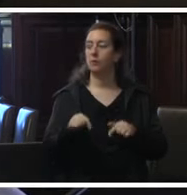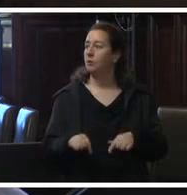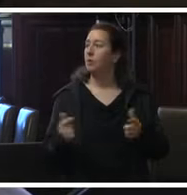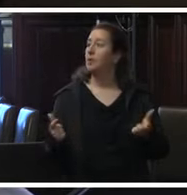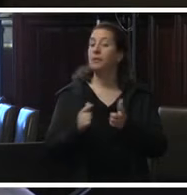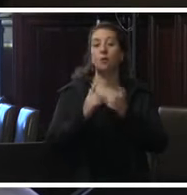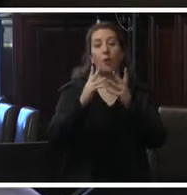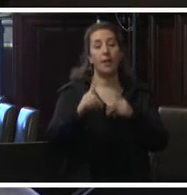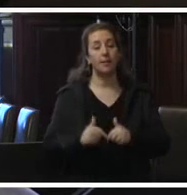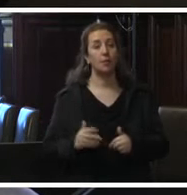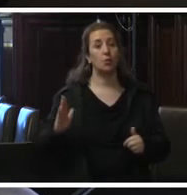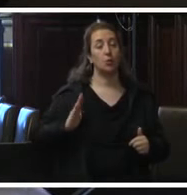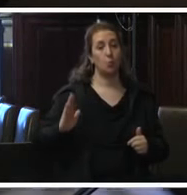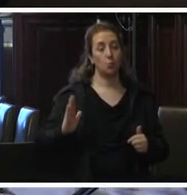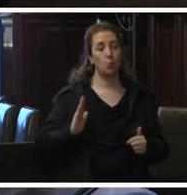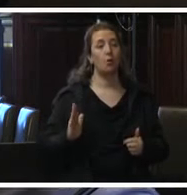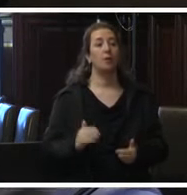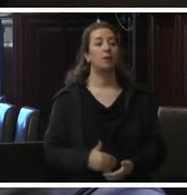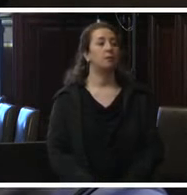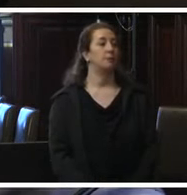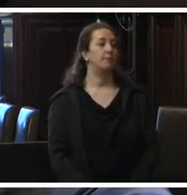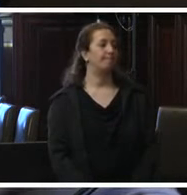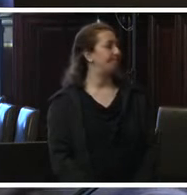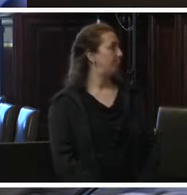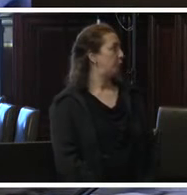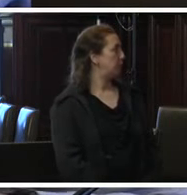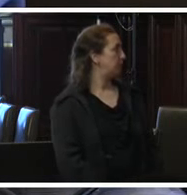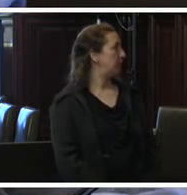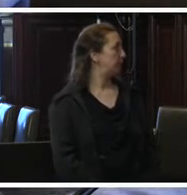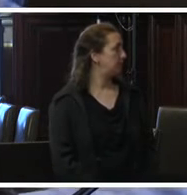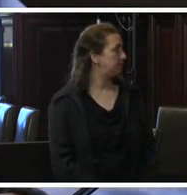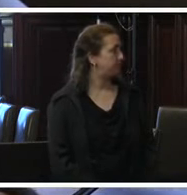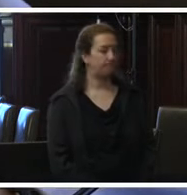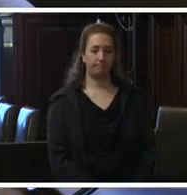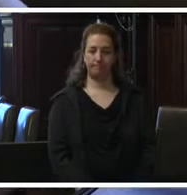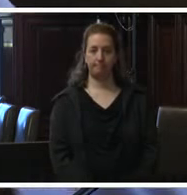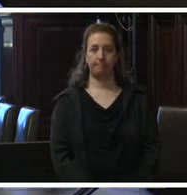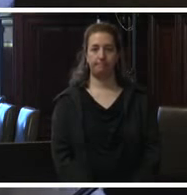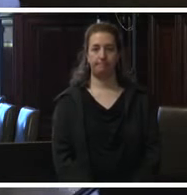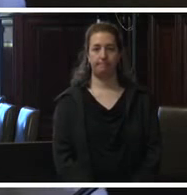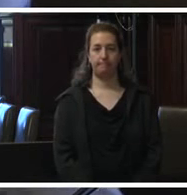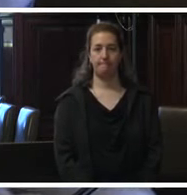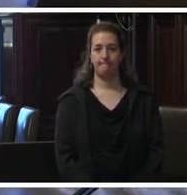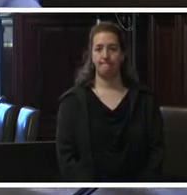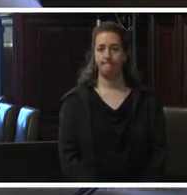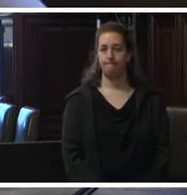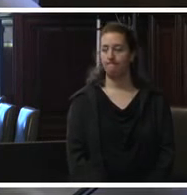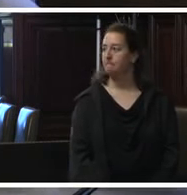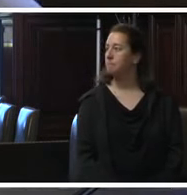se refiere a la penalización, a la criminalización de las defensoras del medio ambiente en América Latina.